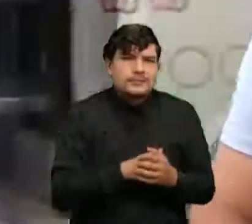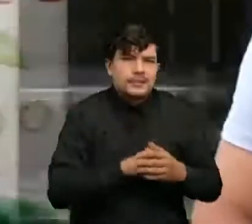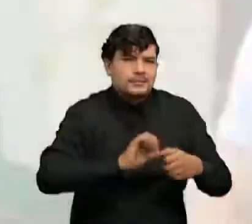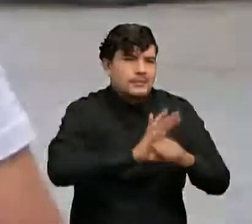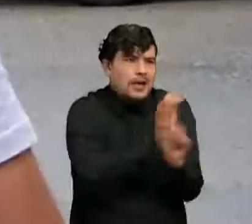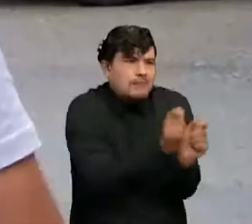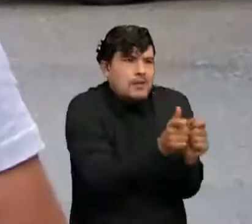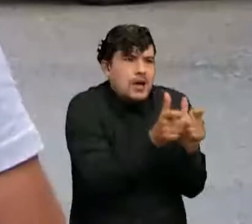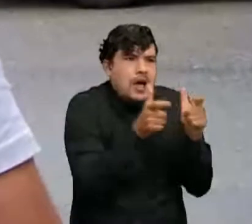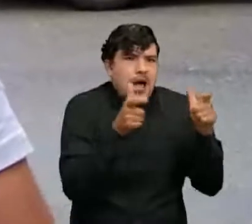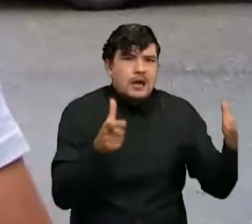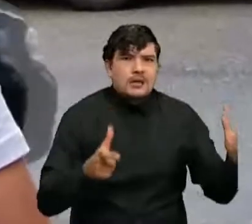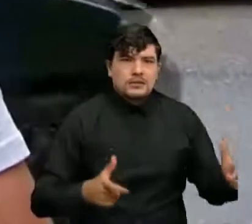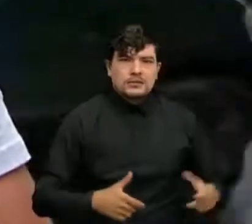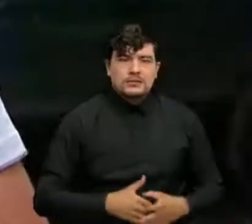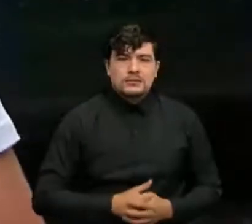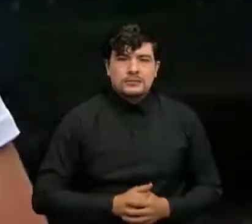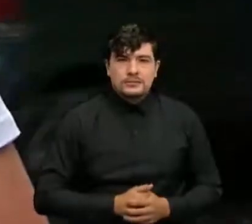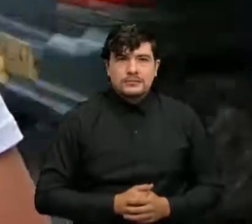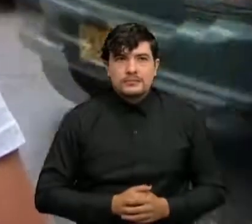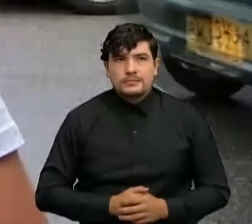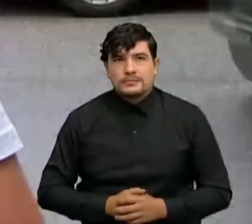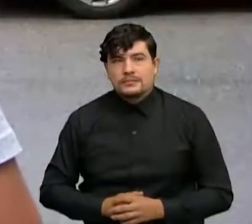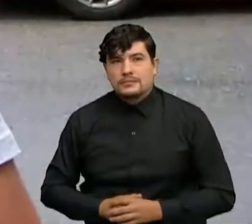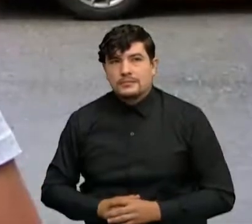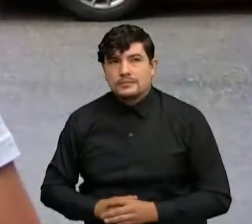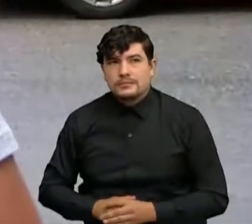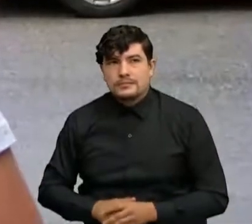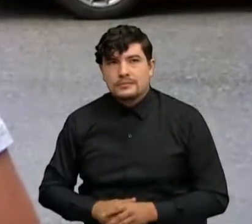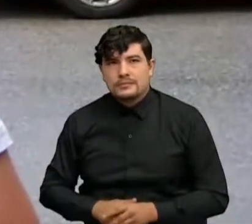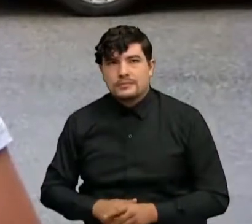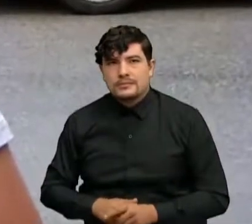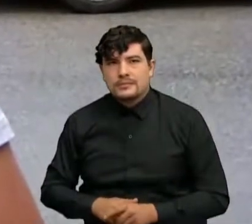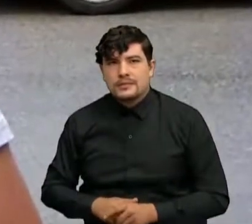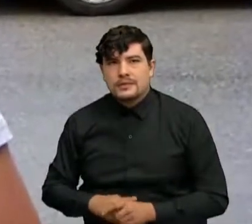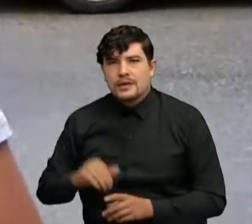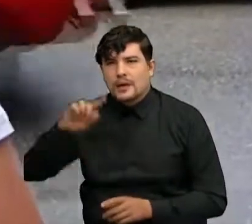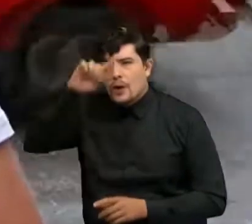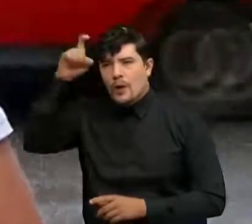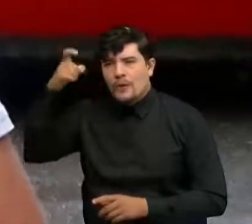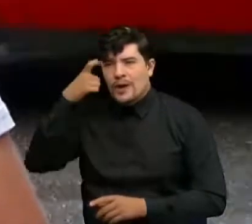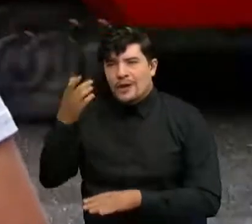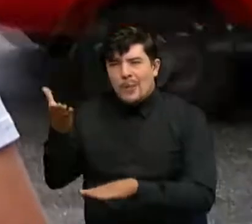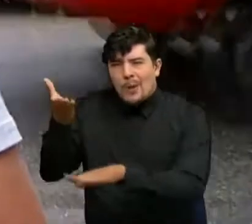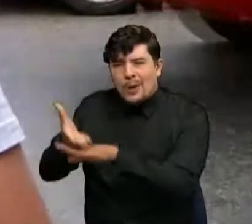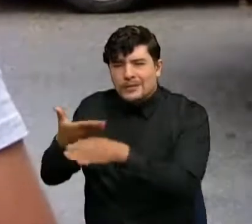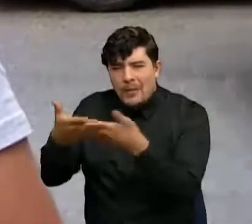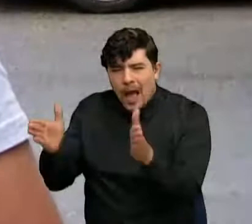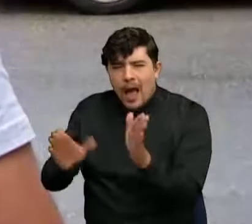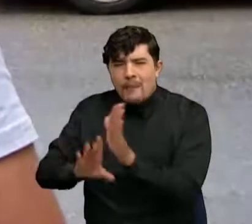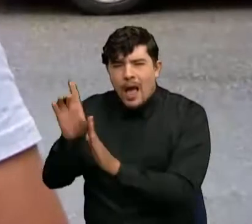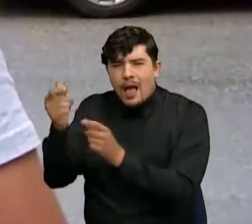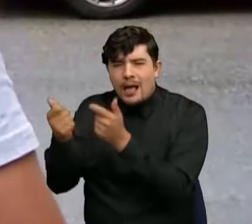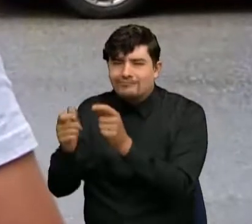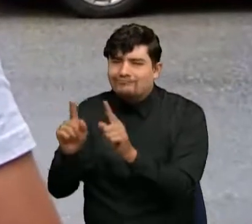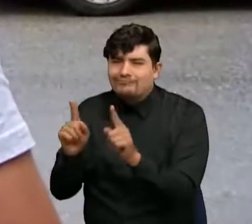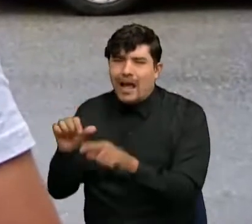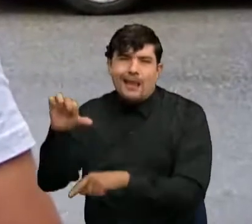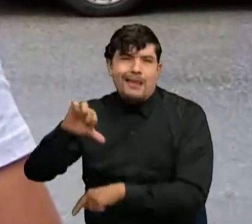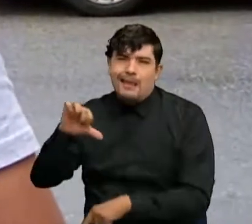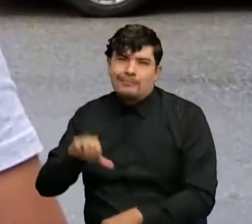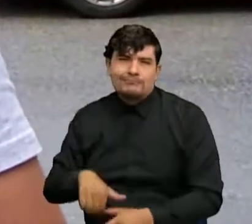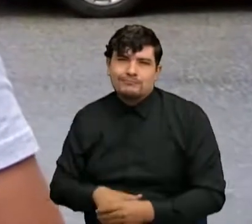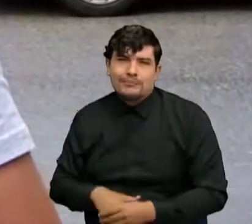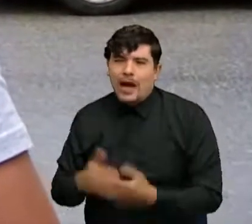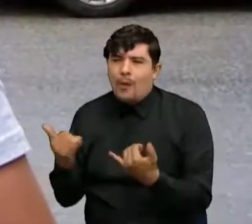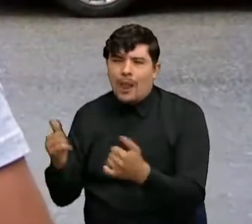pandemia todavía. Mira, una mala propuesta del gobierno, porque en este momento el virus está más fuerte que cuando